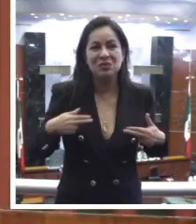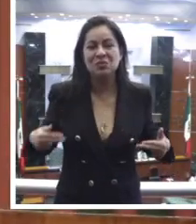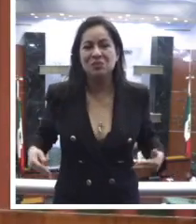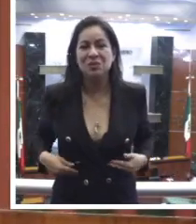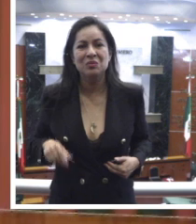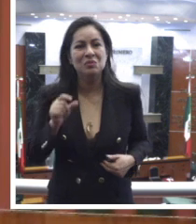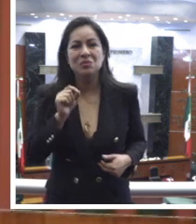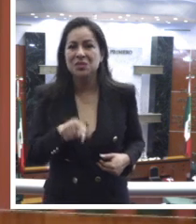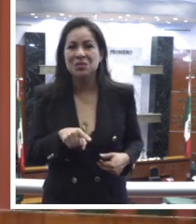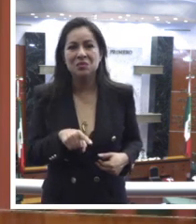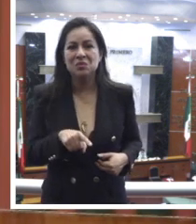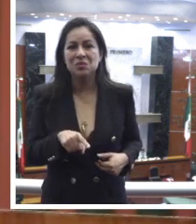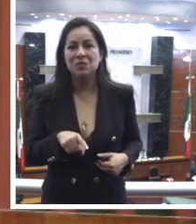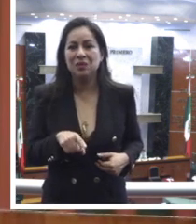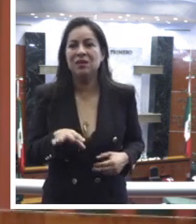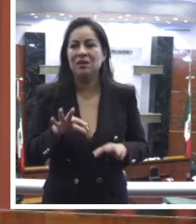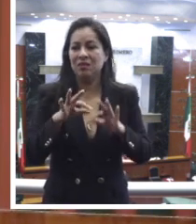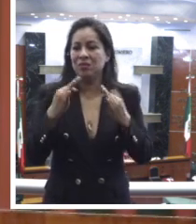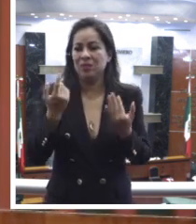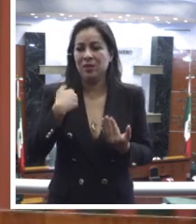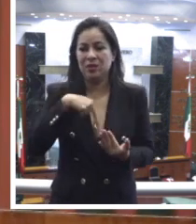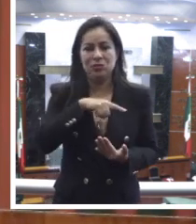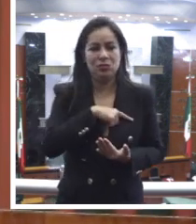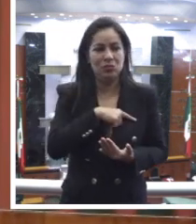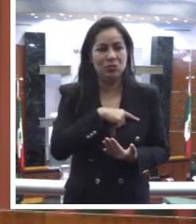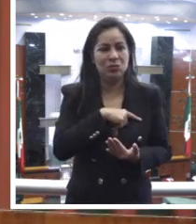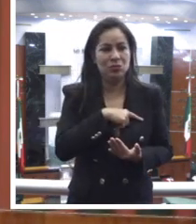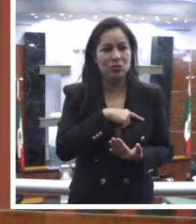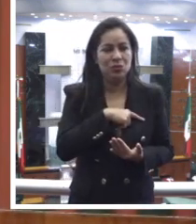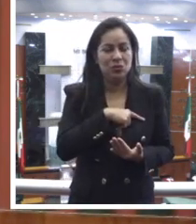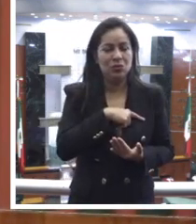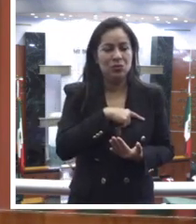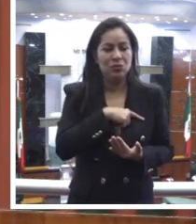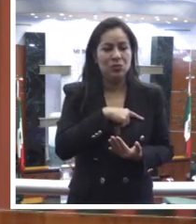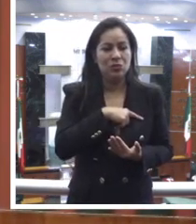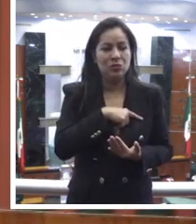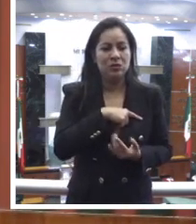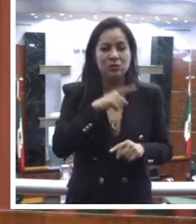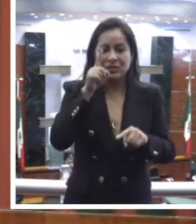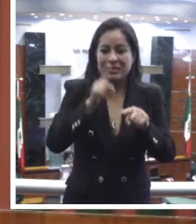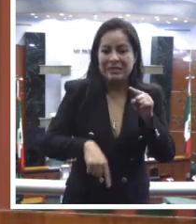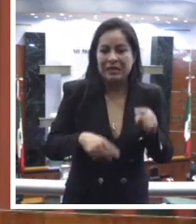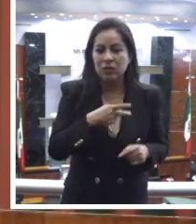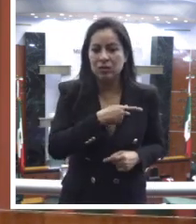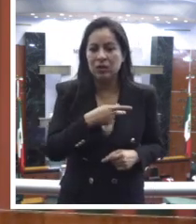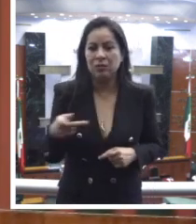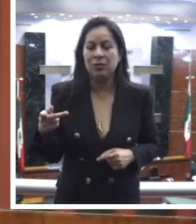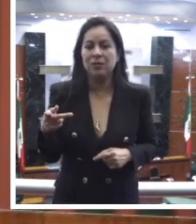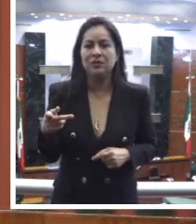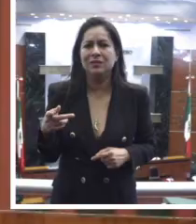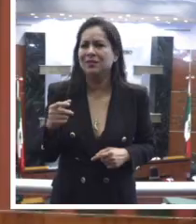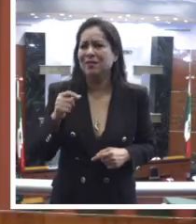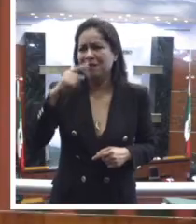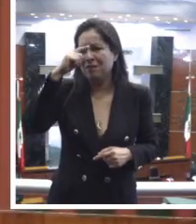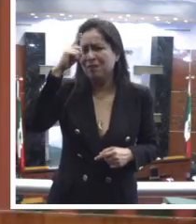también, en el momento de que nosotros estemos erradicando la pobreza, en